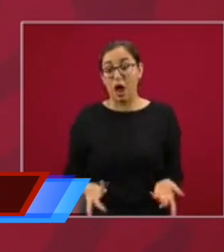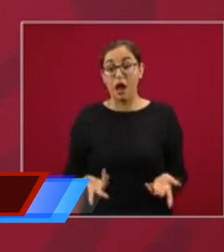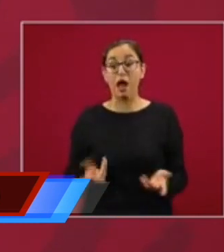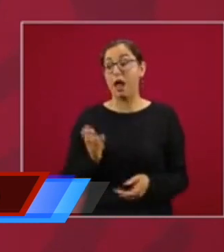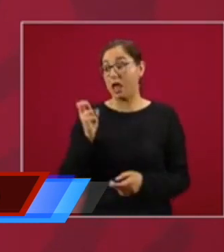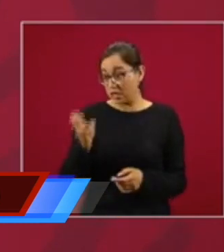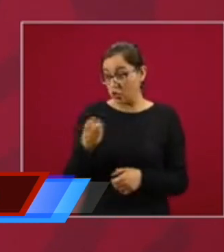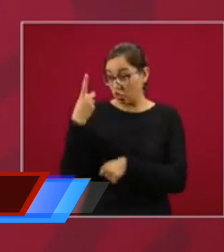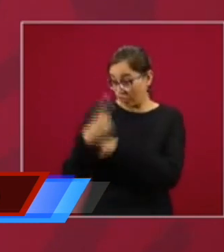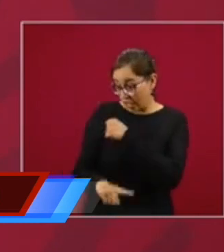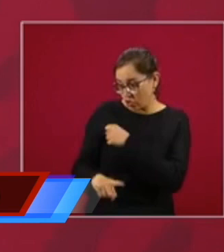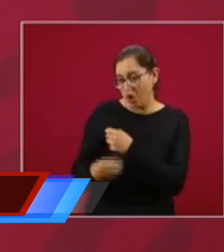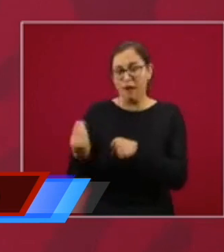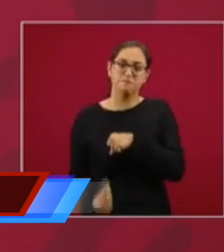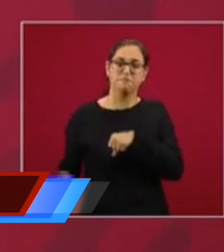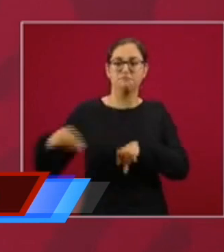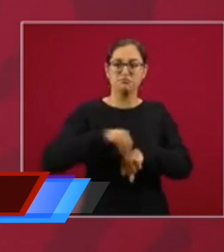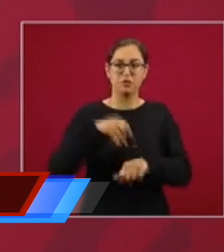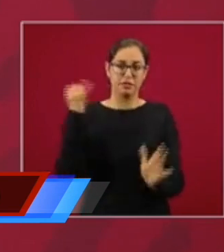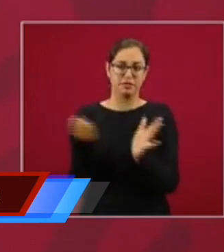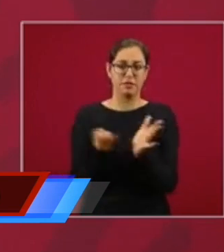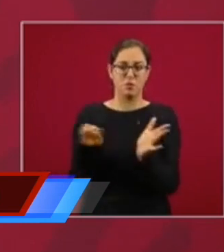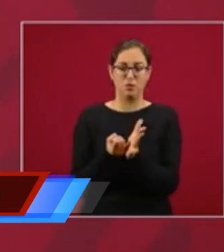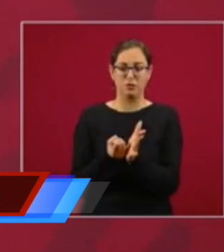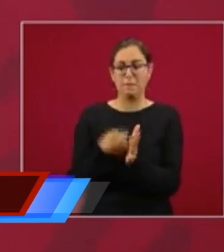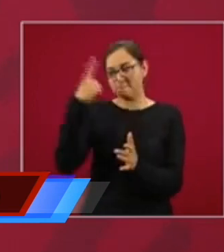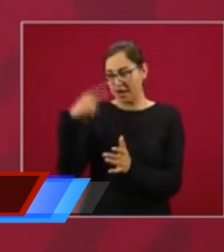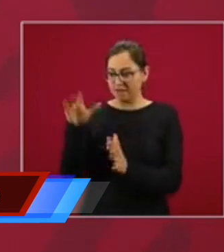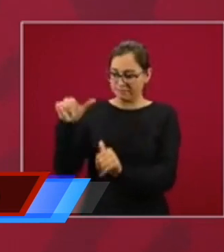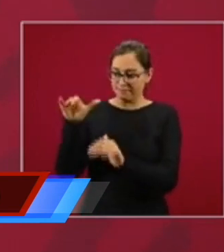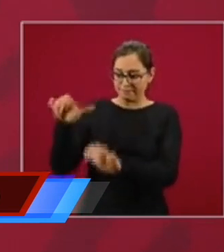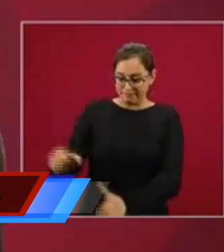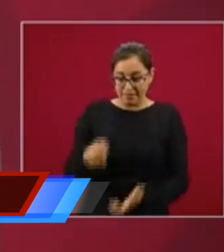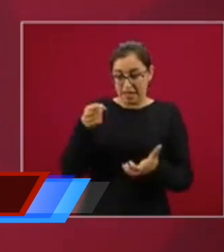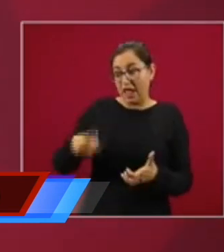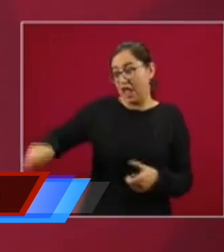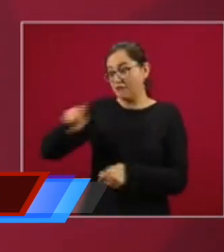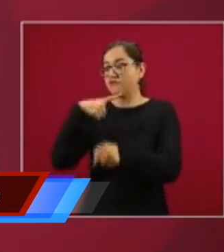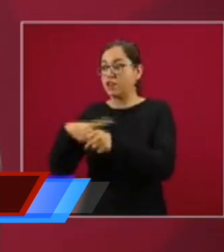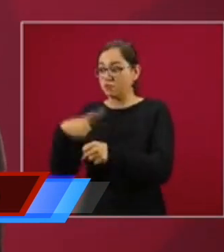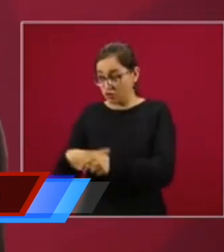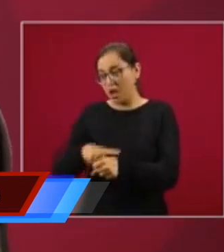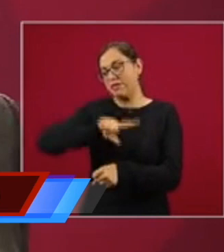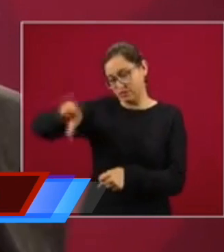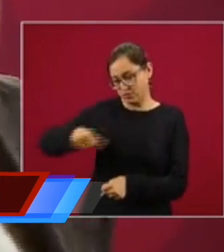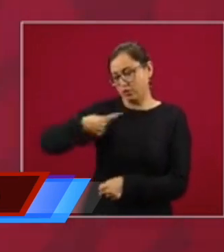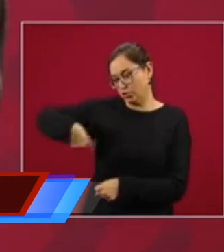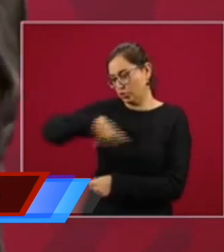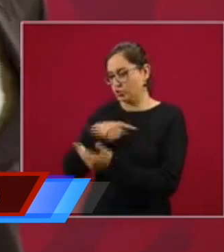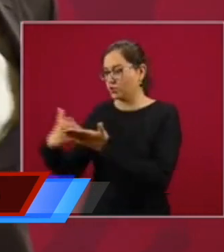pueblo. Dijo, lo que debemos hacer es orientar a la gente para tener una mejor alimentación y advertir